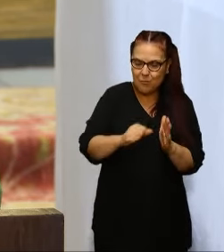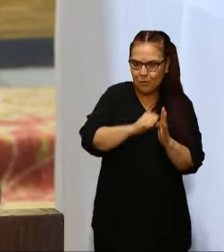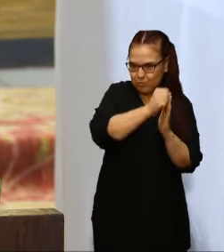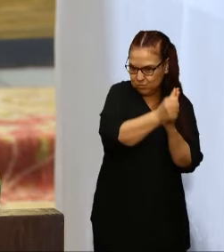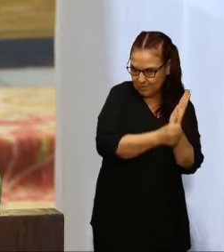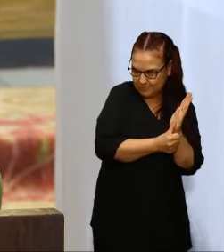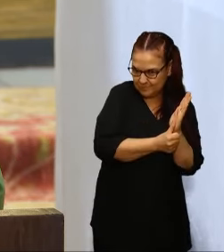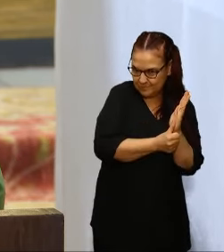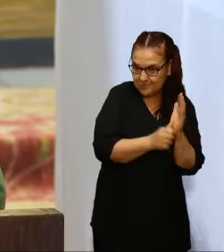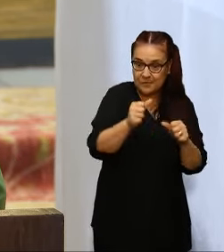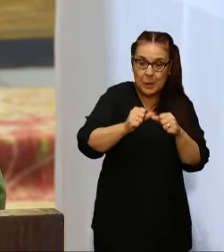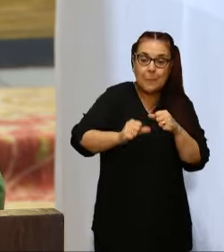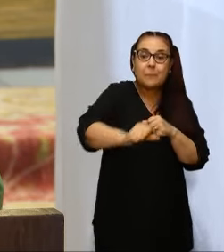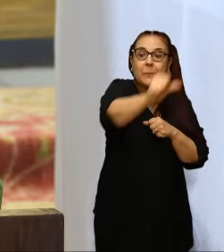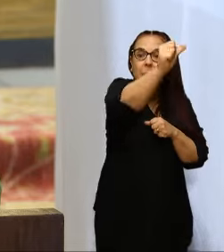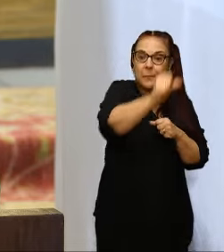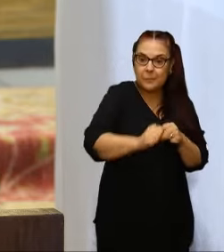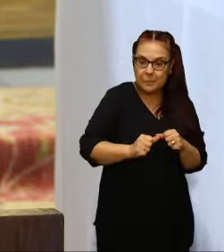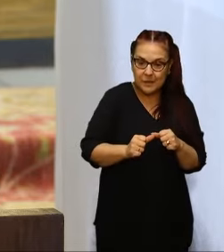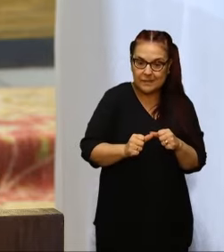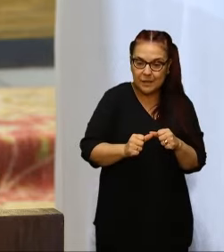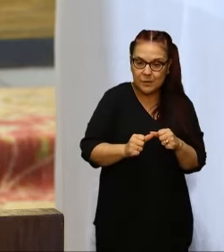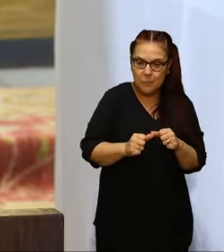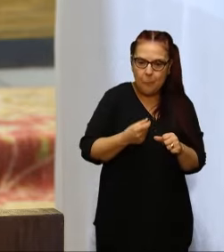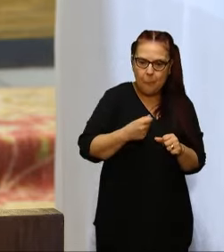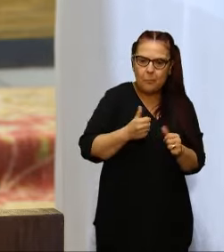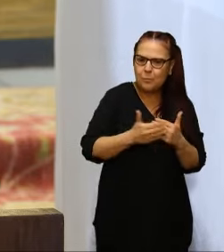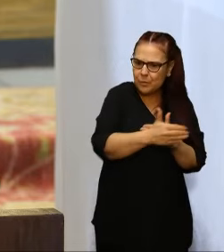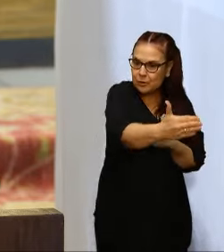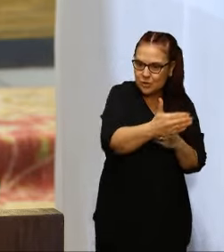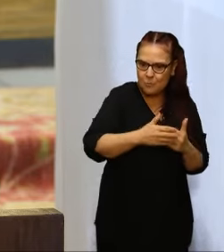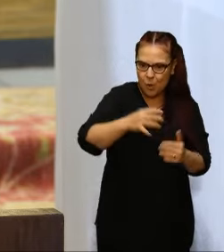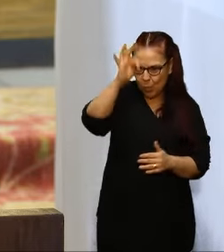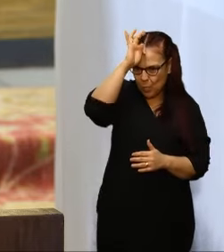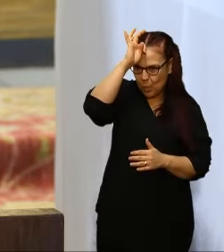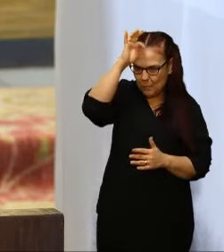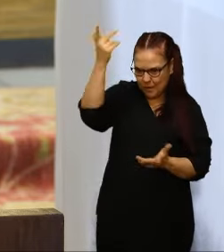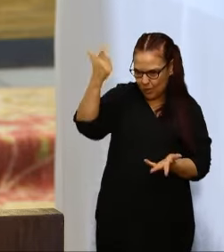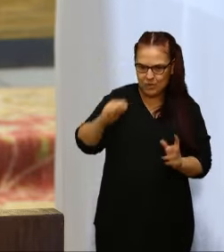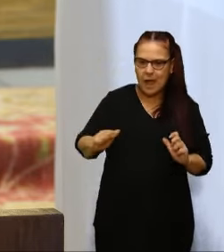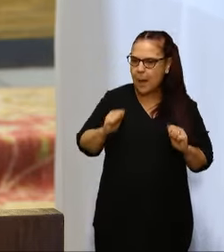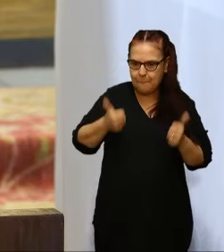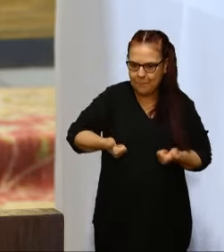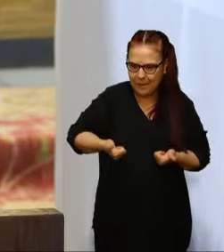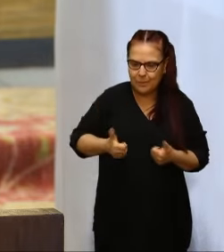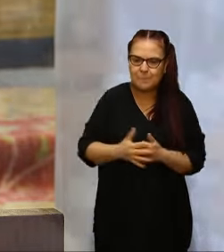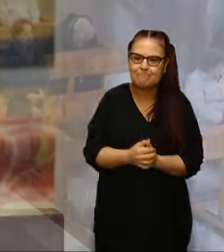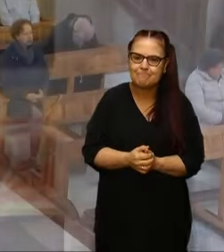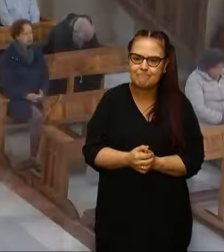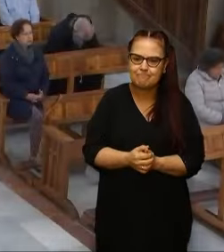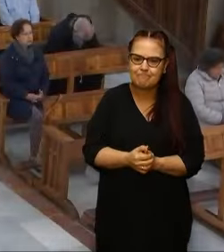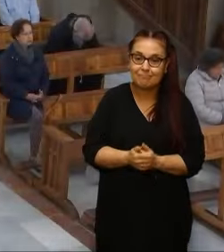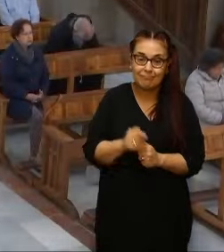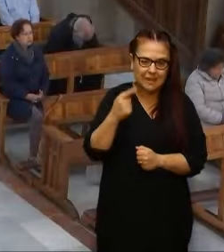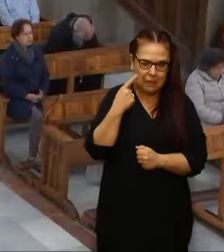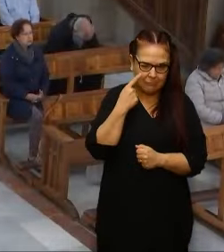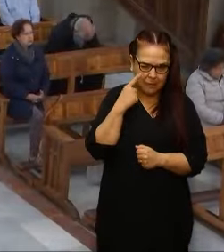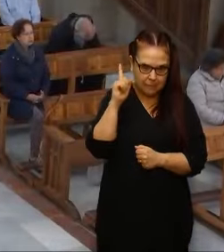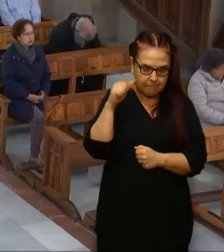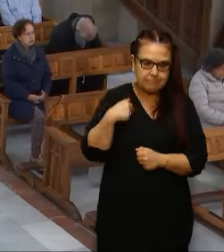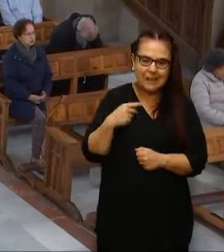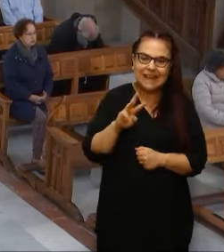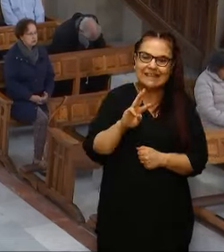partir del próximo domingo, que ya empezará ese tiempo. Fijaros, es la tercera